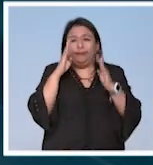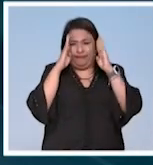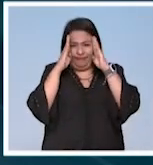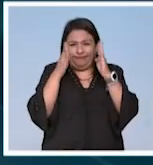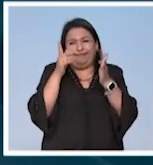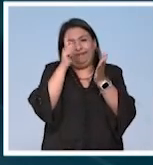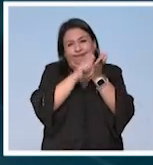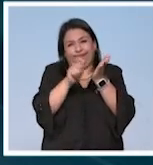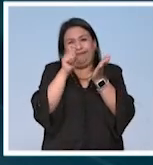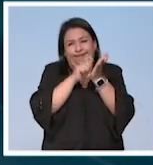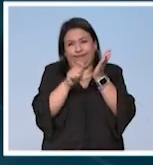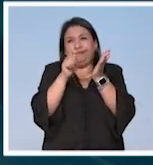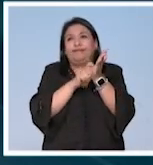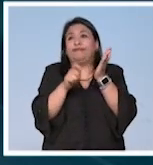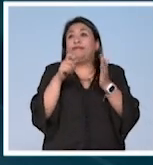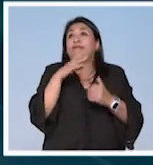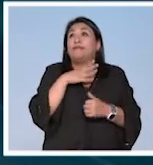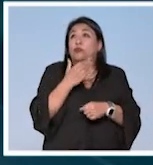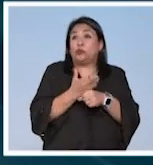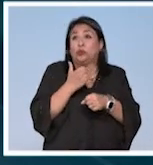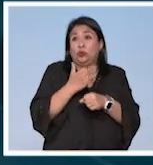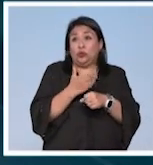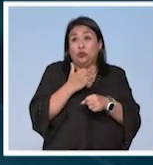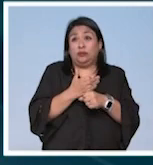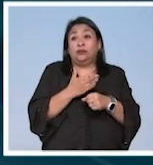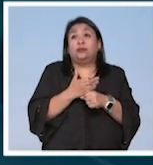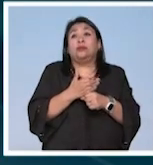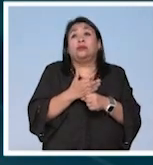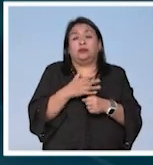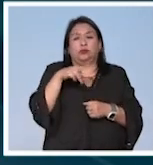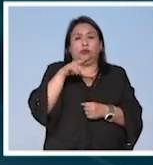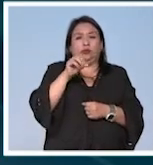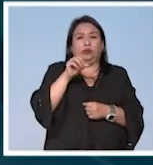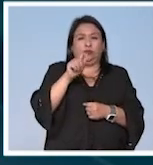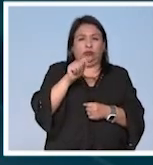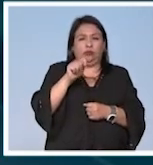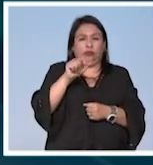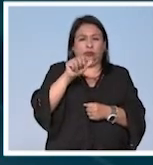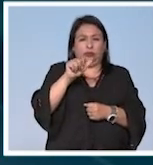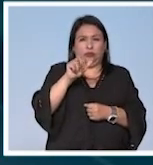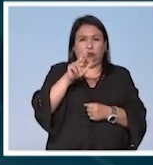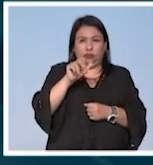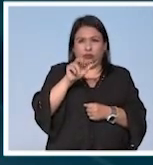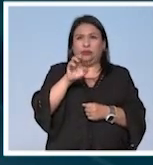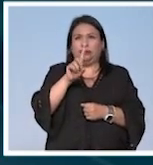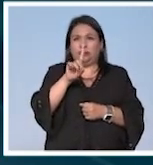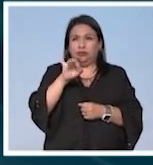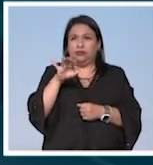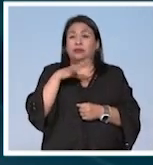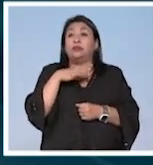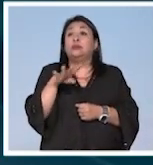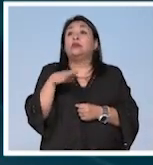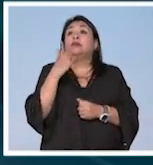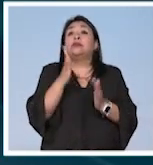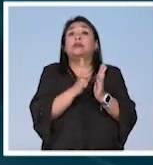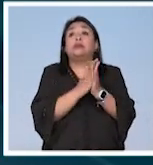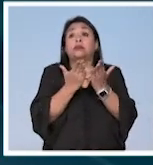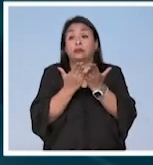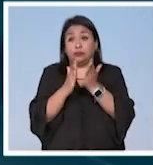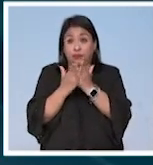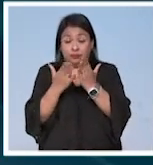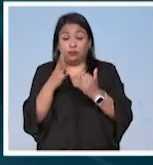escribir y llevamos ahorita en nos tradiciones eh 14 libros